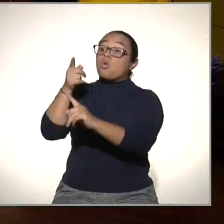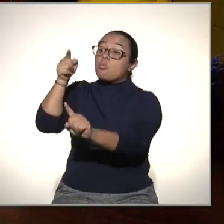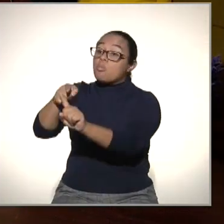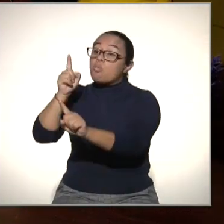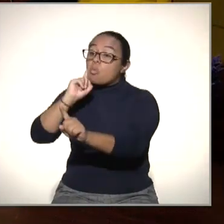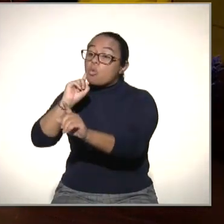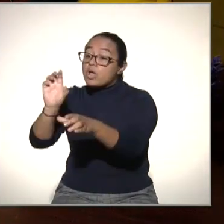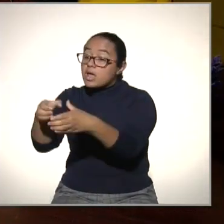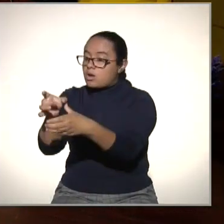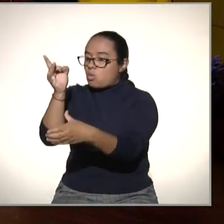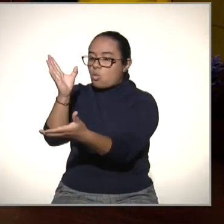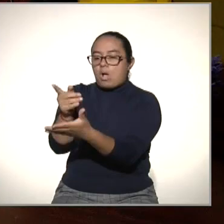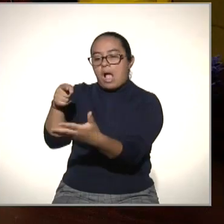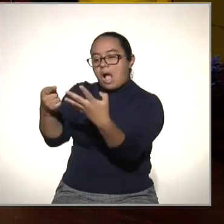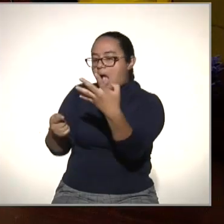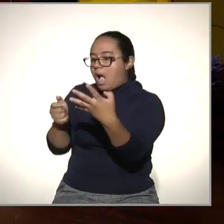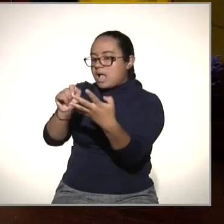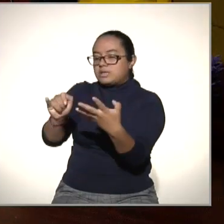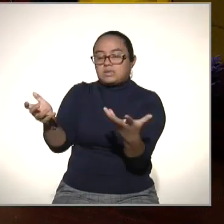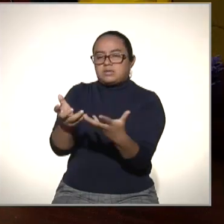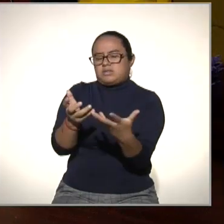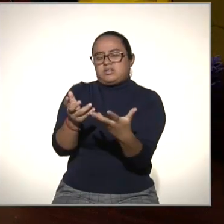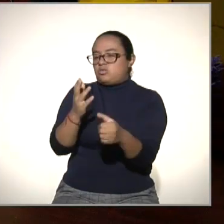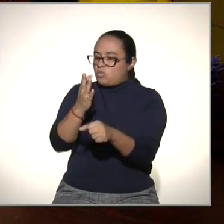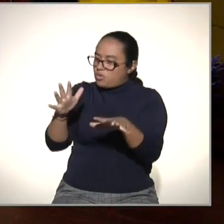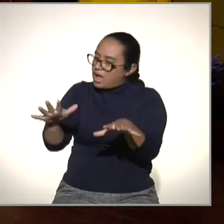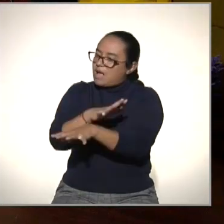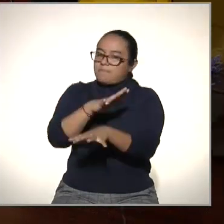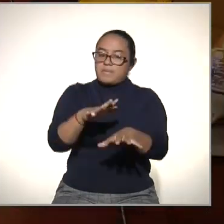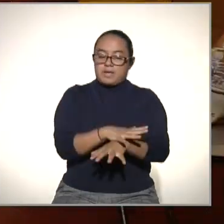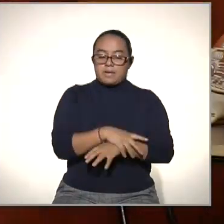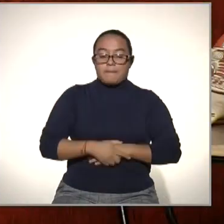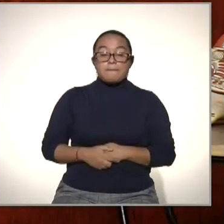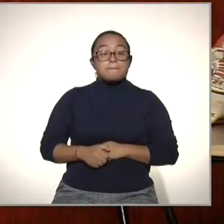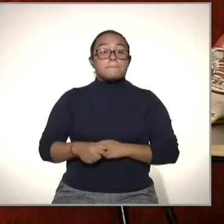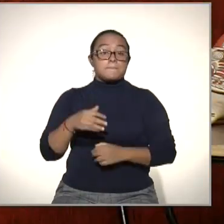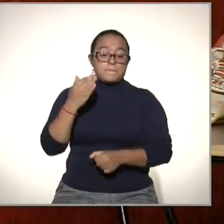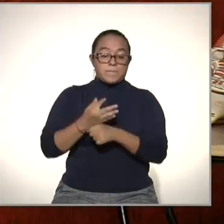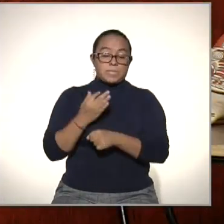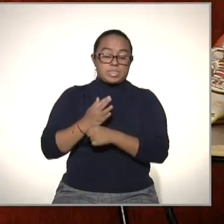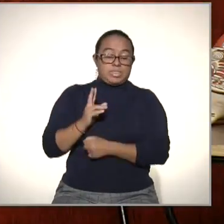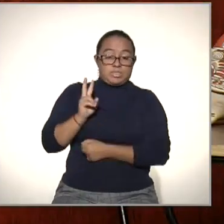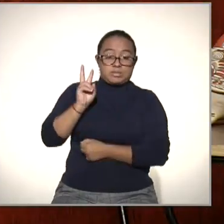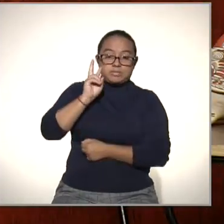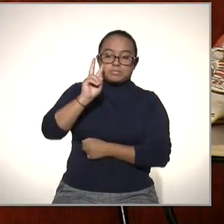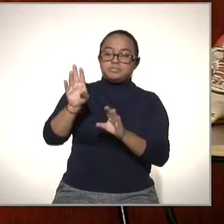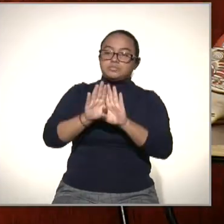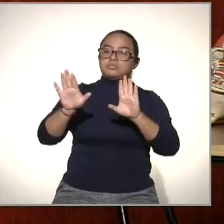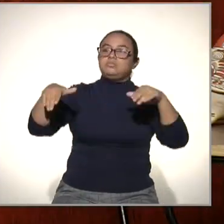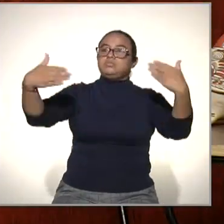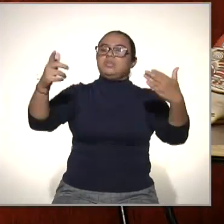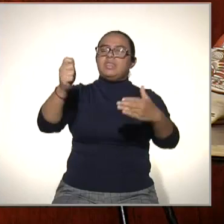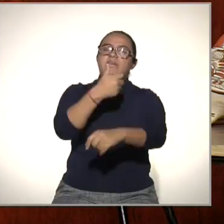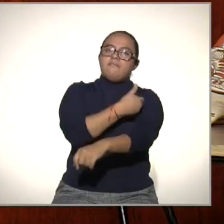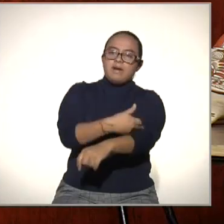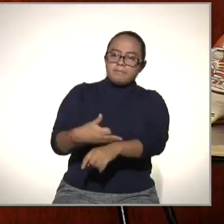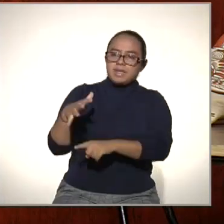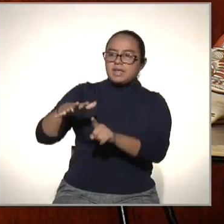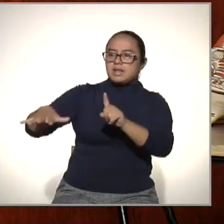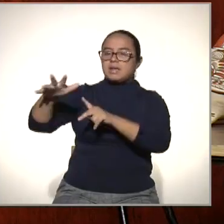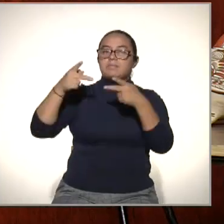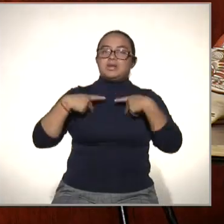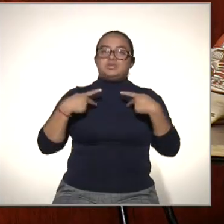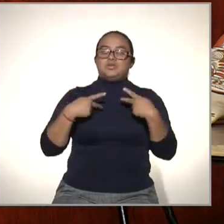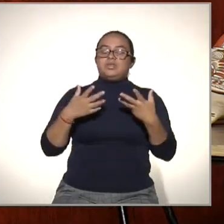meter como moldes, ¿no? Claro, ahorita en esas participaciones hemos visto la influencia que tiene el contexto, el exterior, nuestra familia, la sociedad.